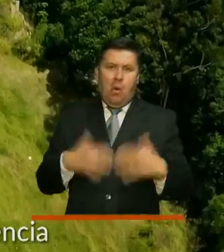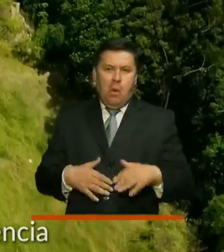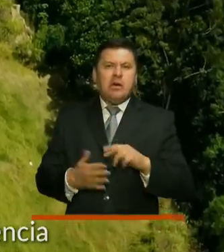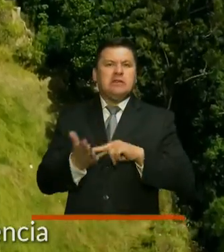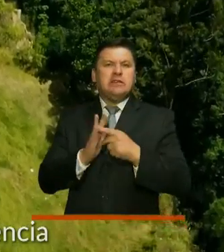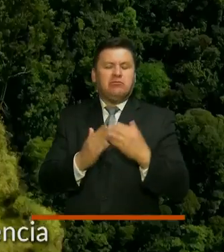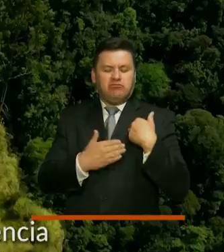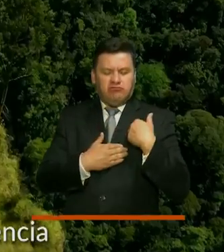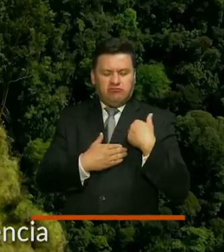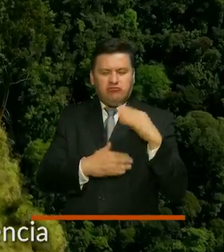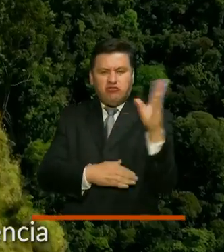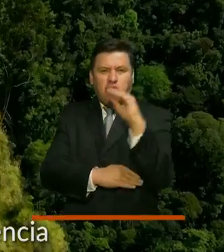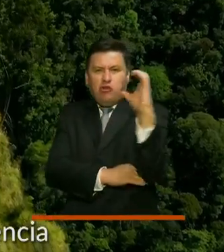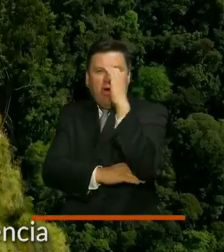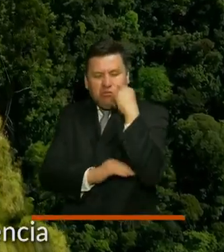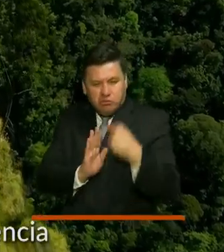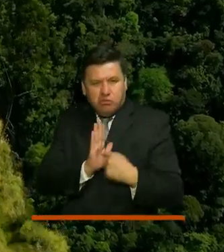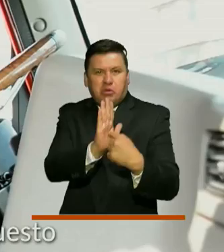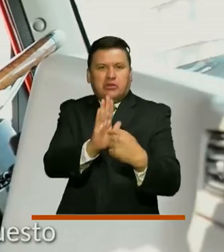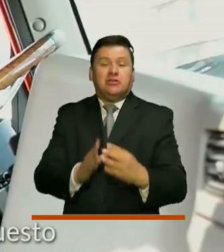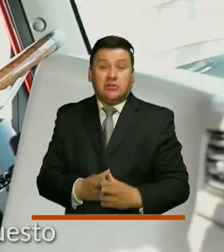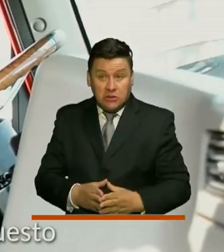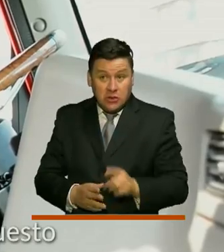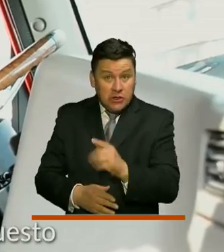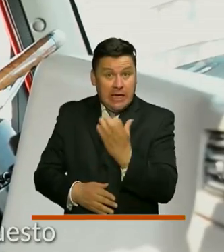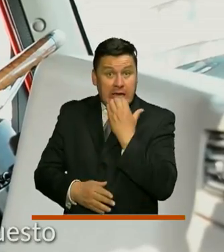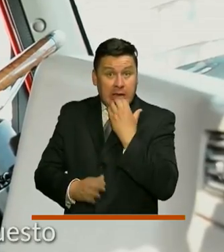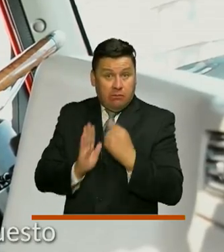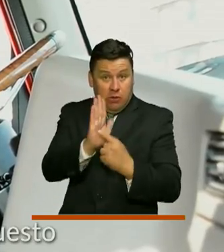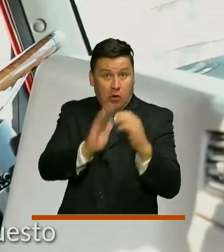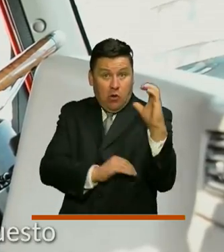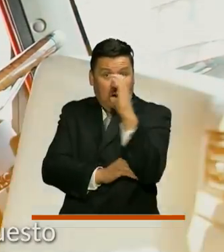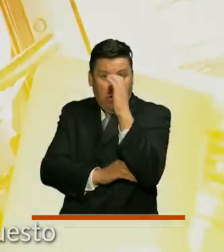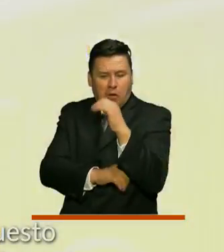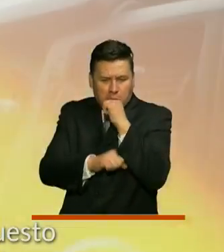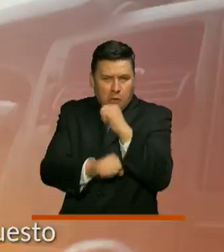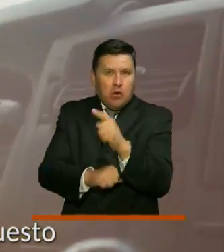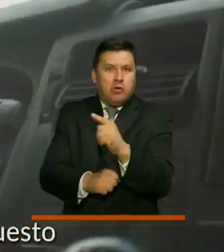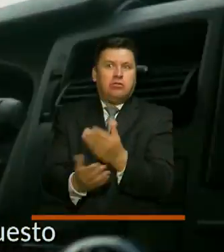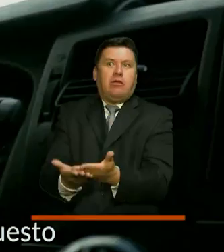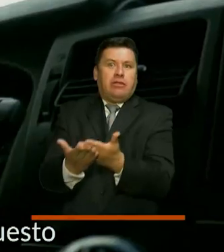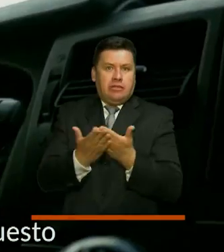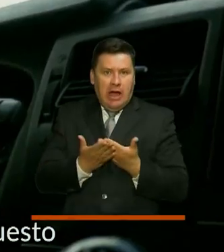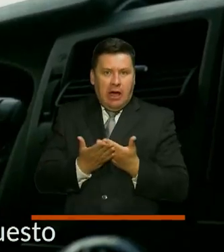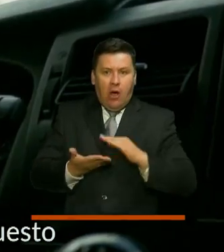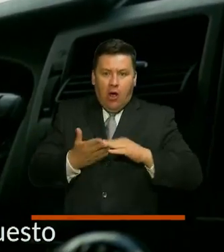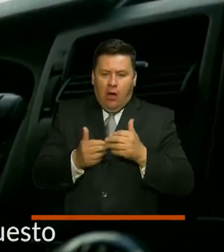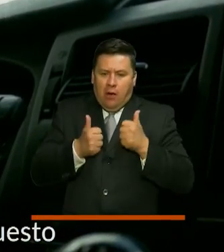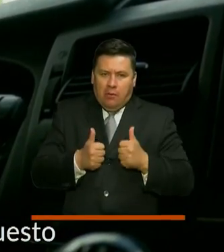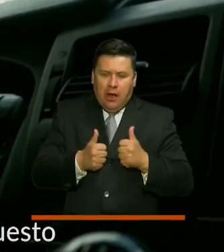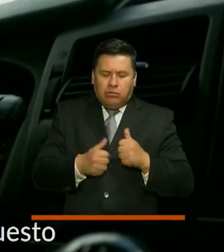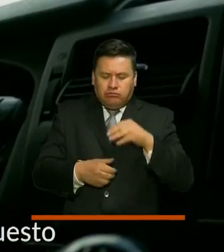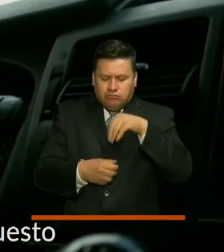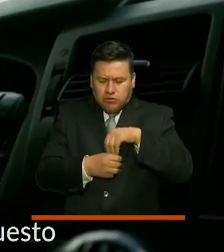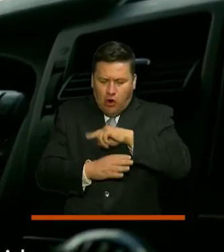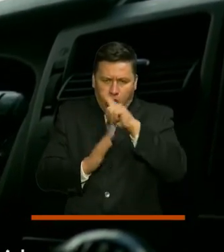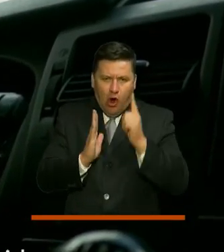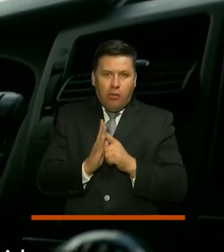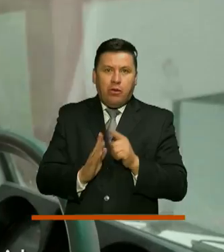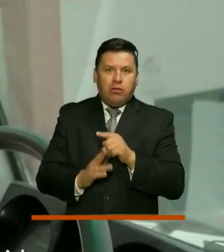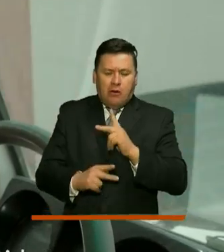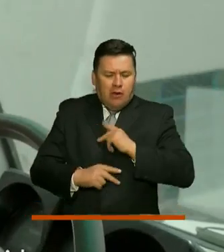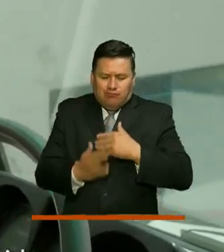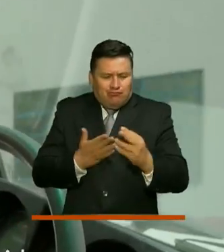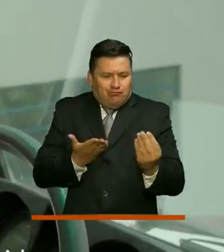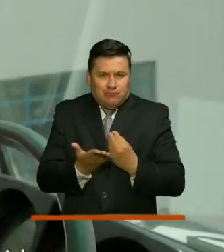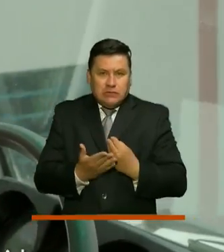de que esta no será su última parada. Trabajará en el taller de pintura para vehículos y cuando tenga un poco de dinero ahorrado, continuará por su